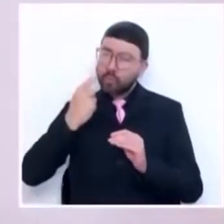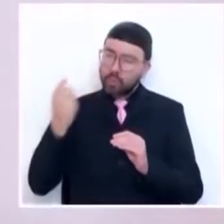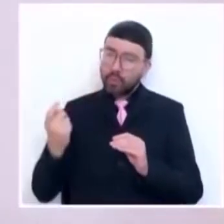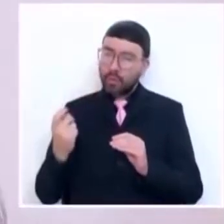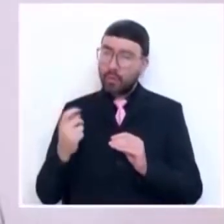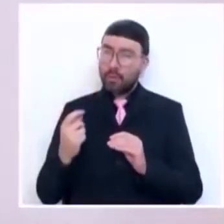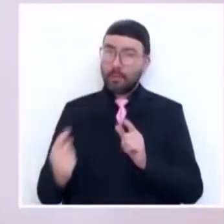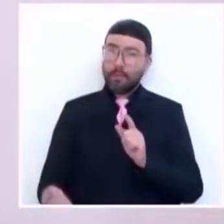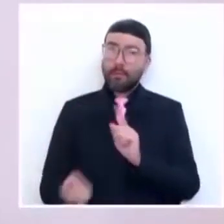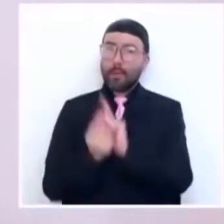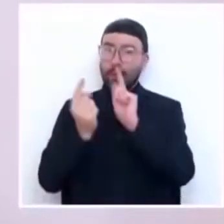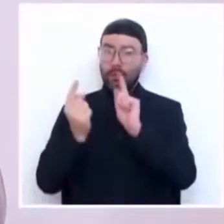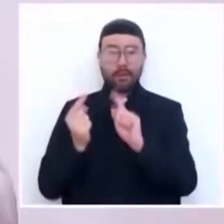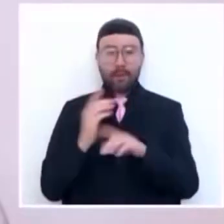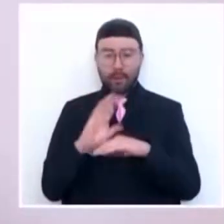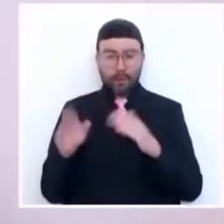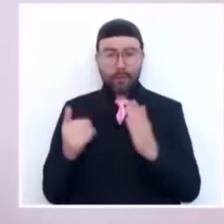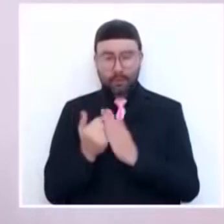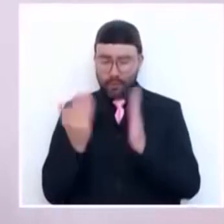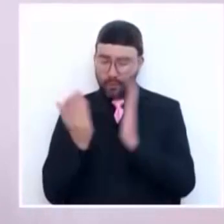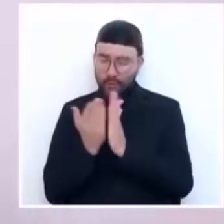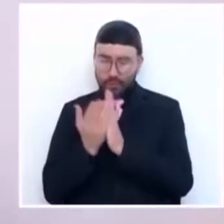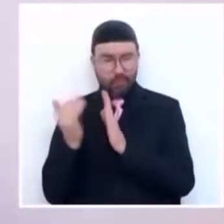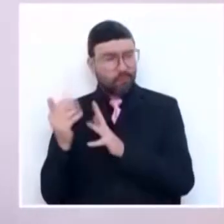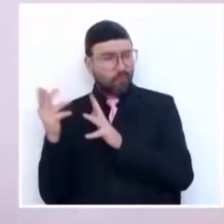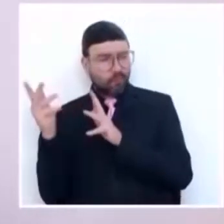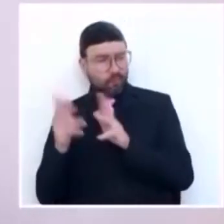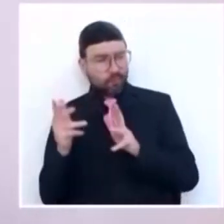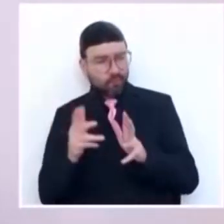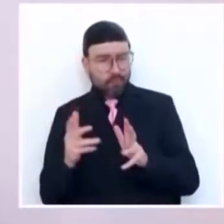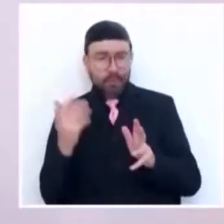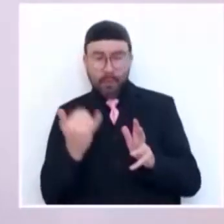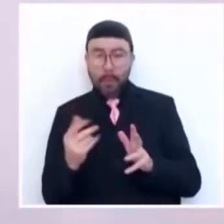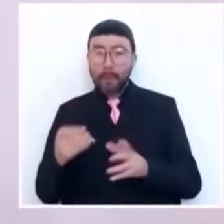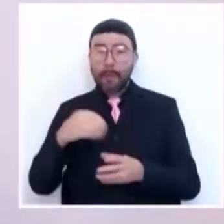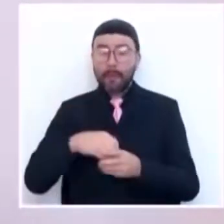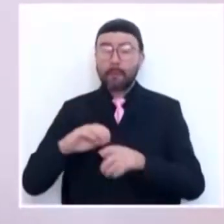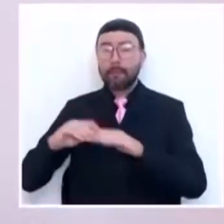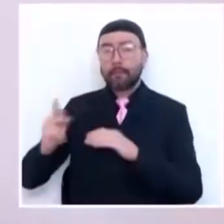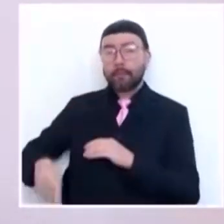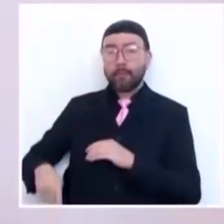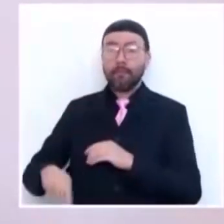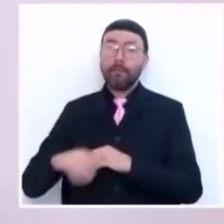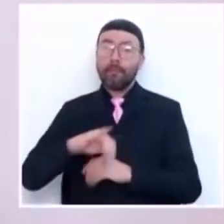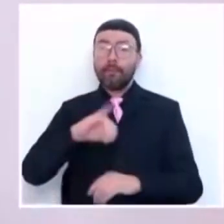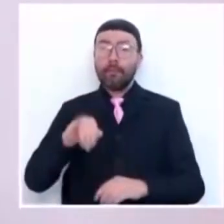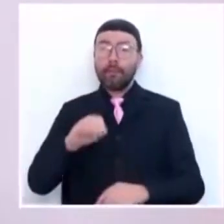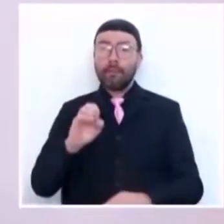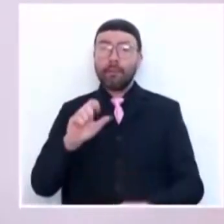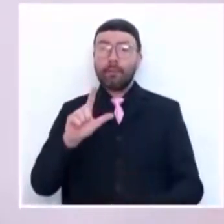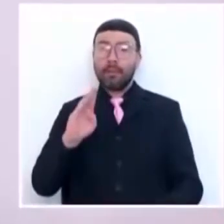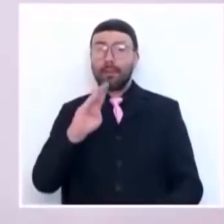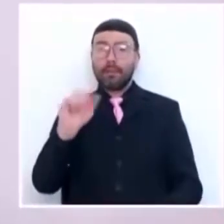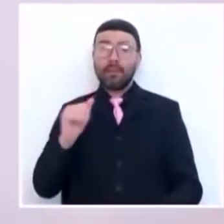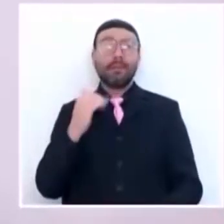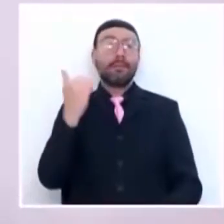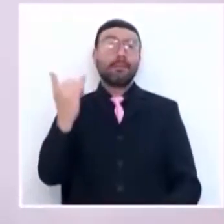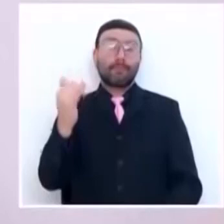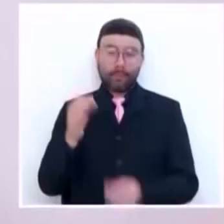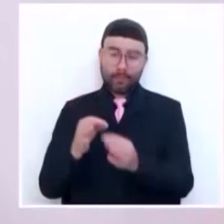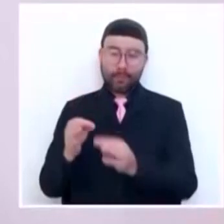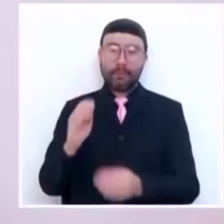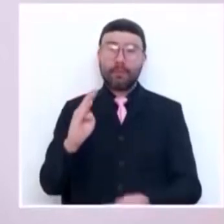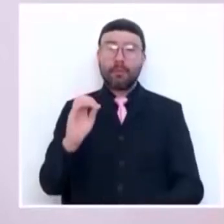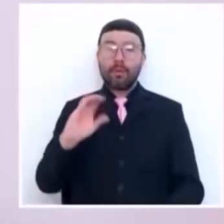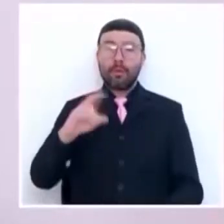ese concepto todo académico está siendo plasmado también en la Escuela Yelva de Bochalema. Y como ya sabemos, pues la invitación